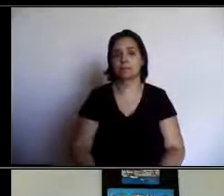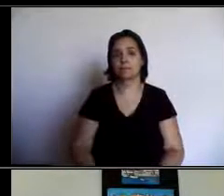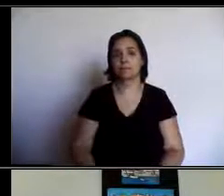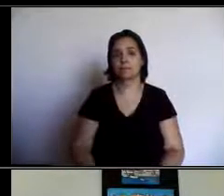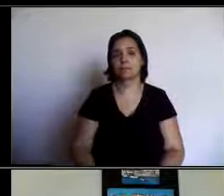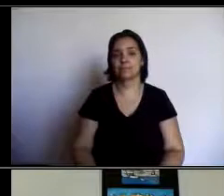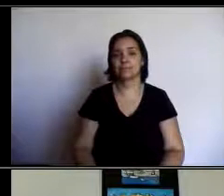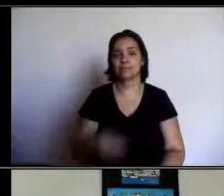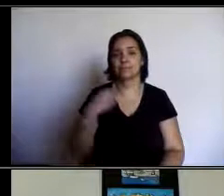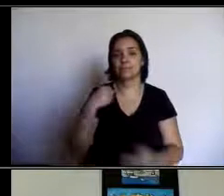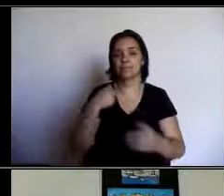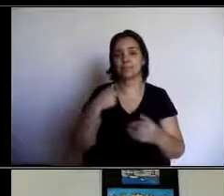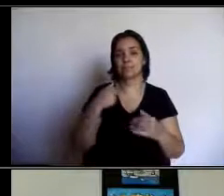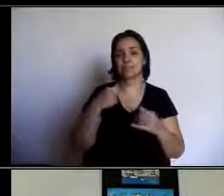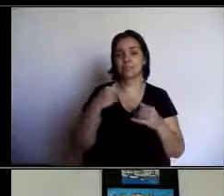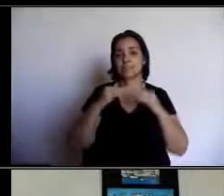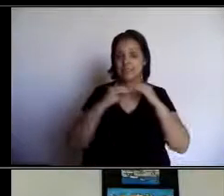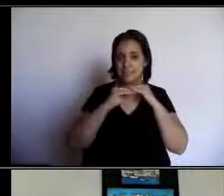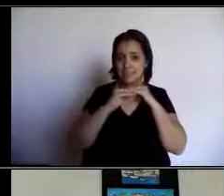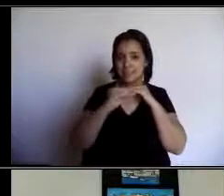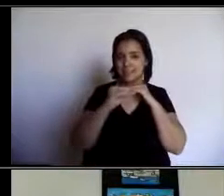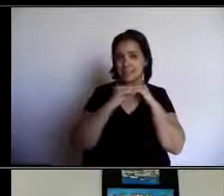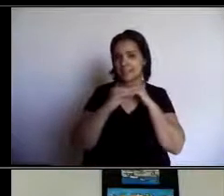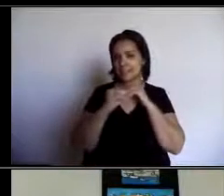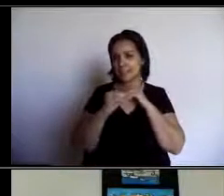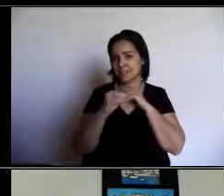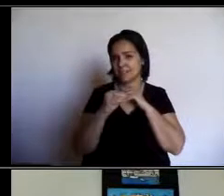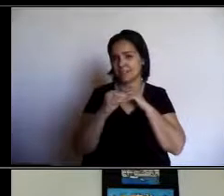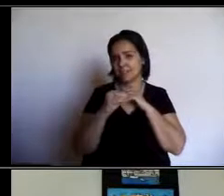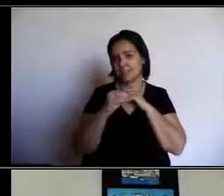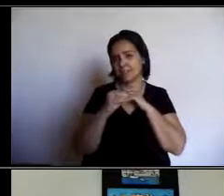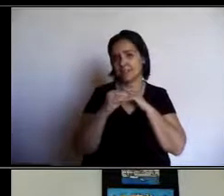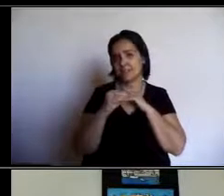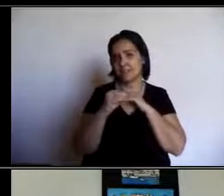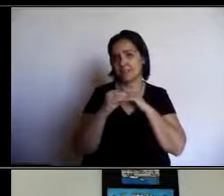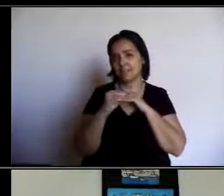ese equilibrio sería, en fin, sería